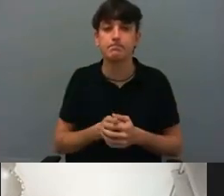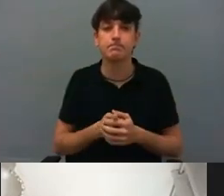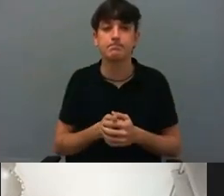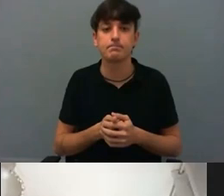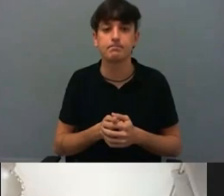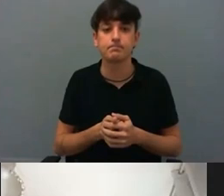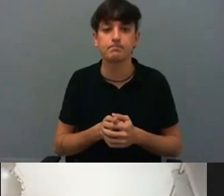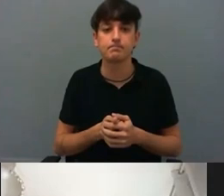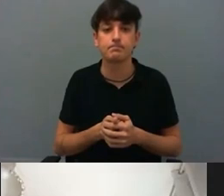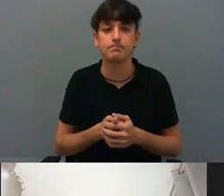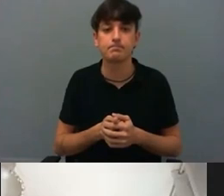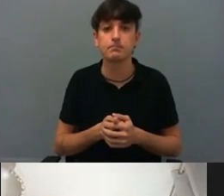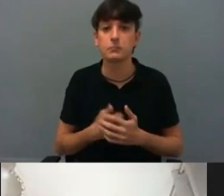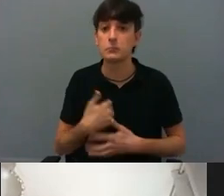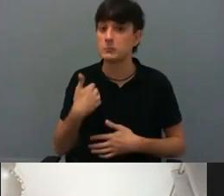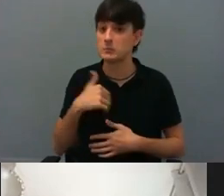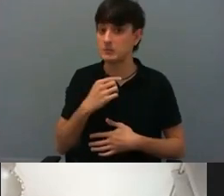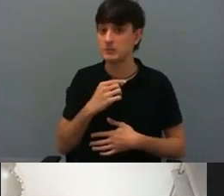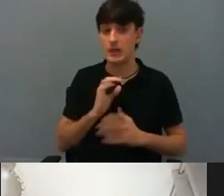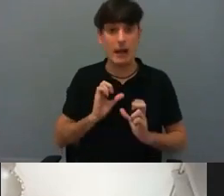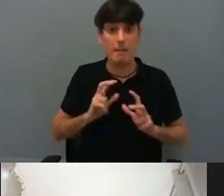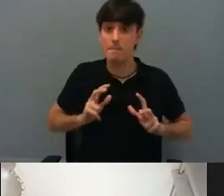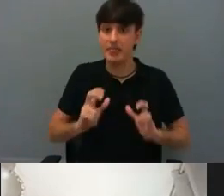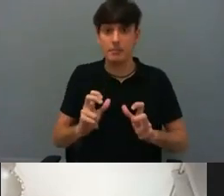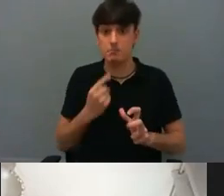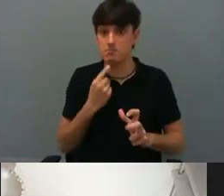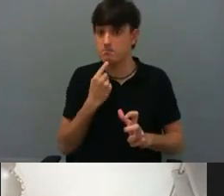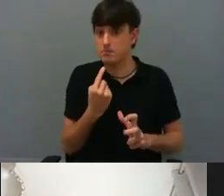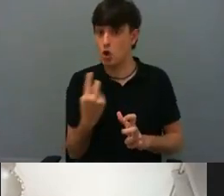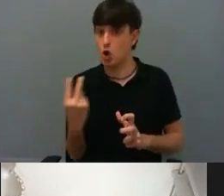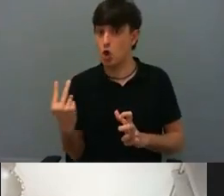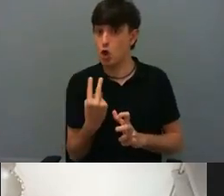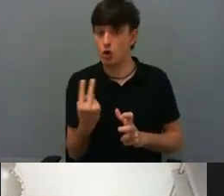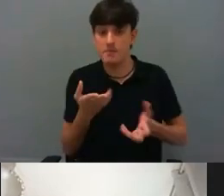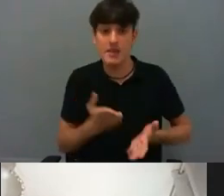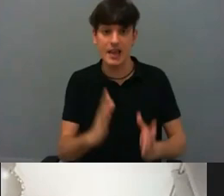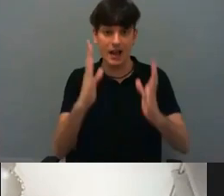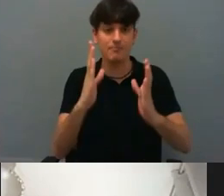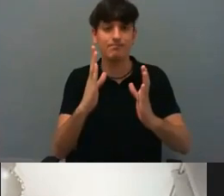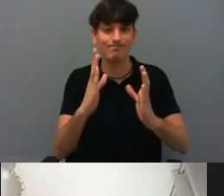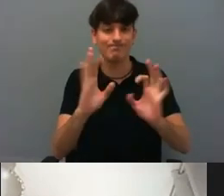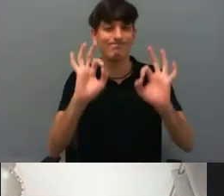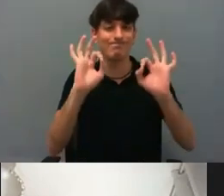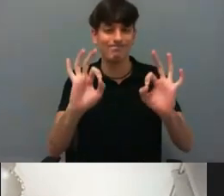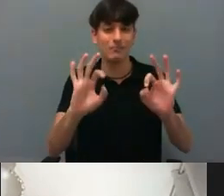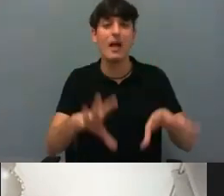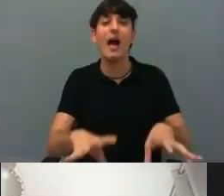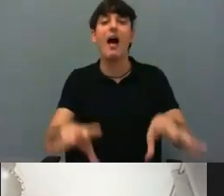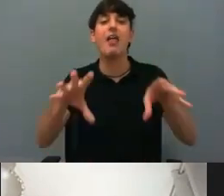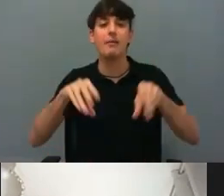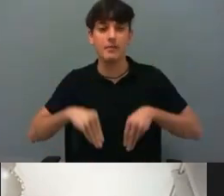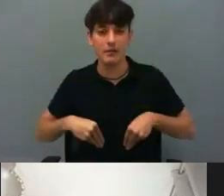Ya les dije que desde el primer momento los dos aceptamos a nuestra hija como era y desde ahí luchamos juntos por